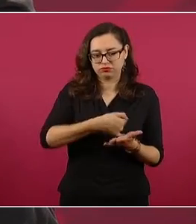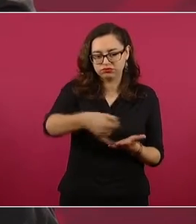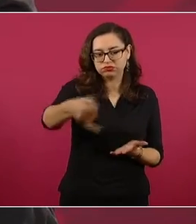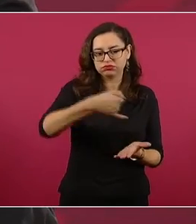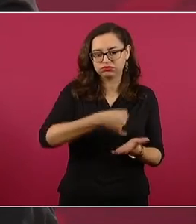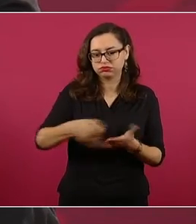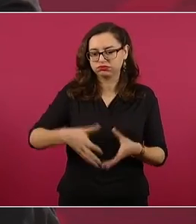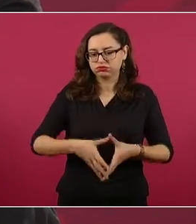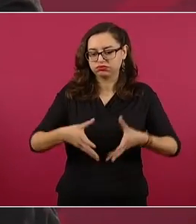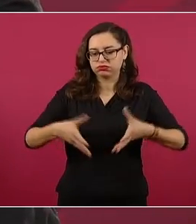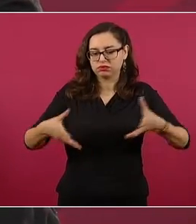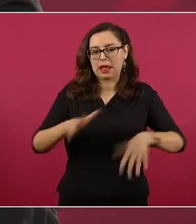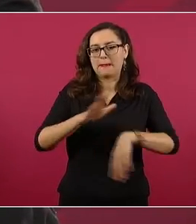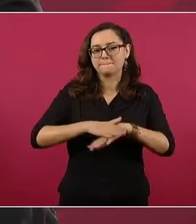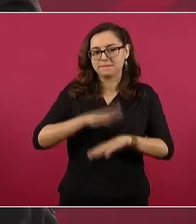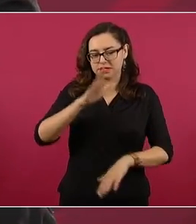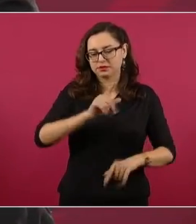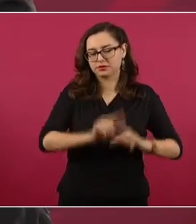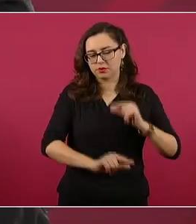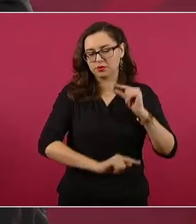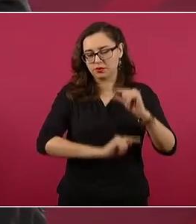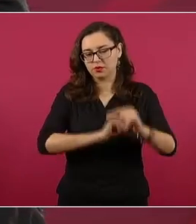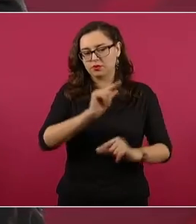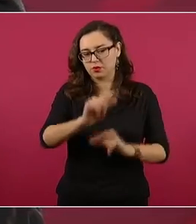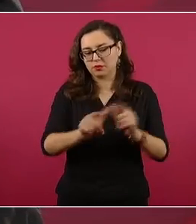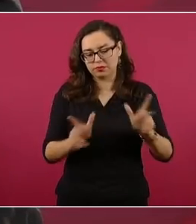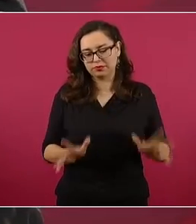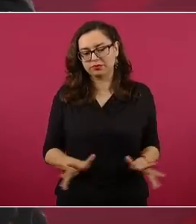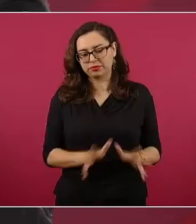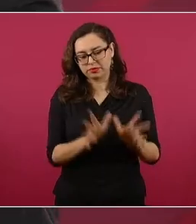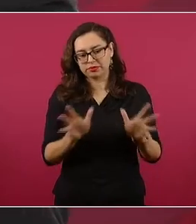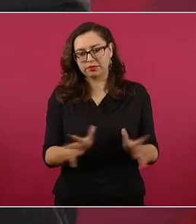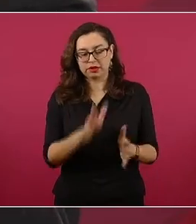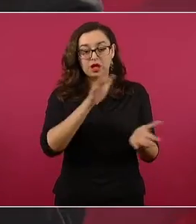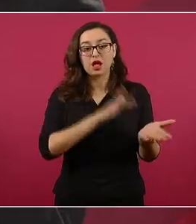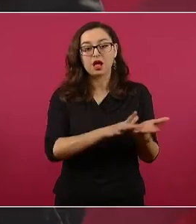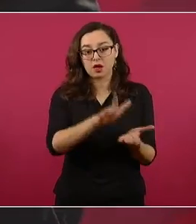El propósito es poder